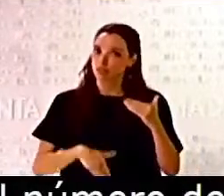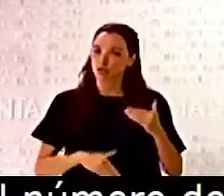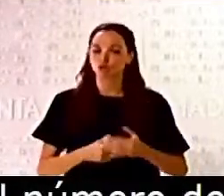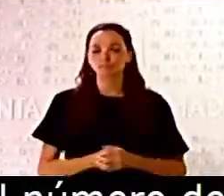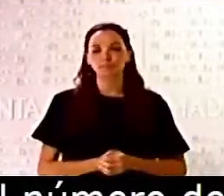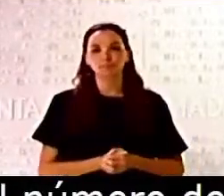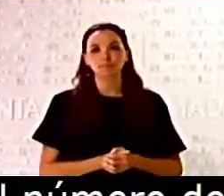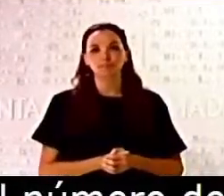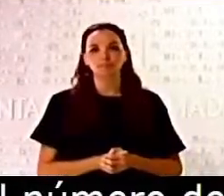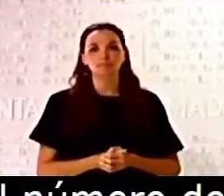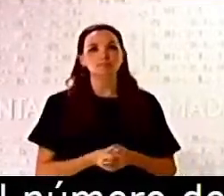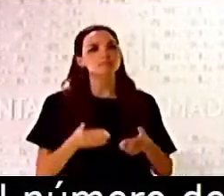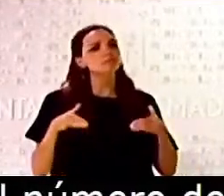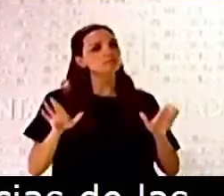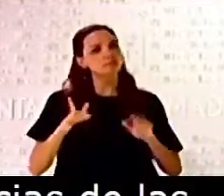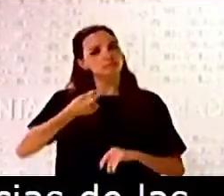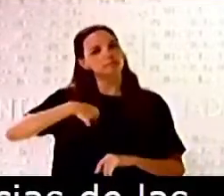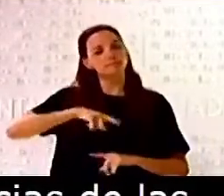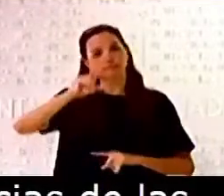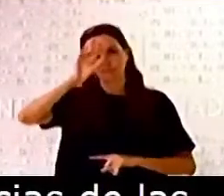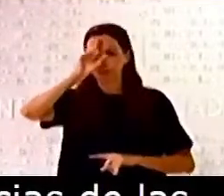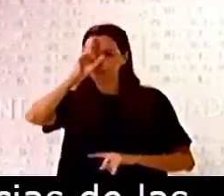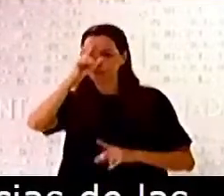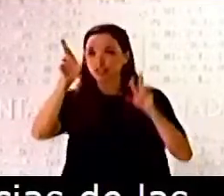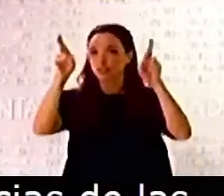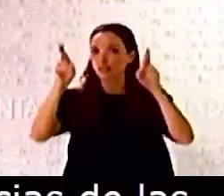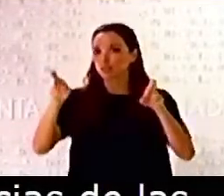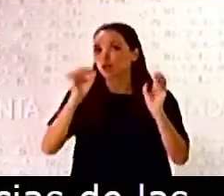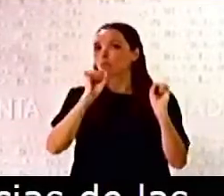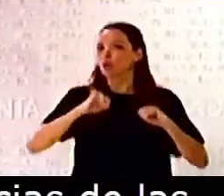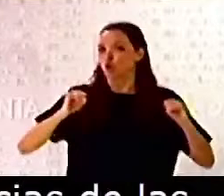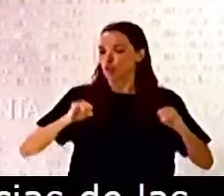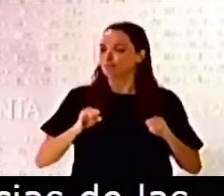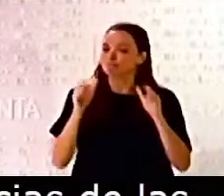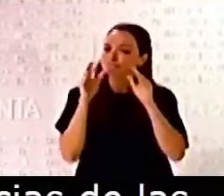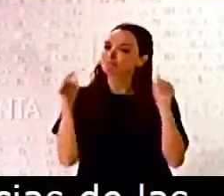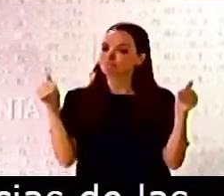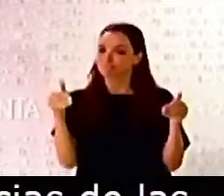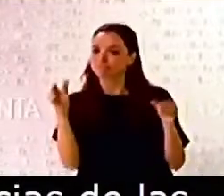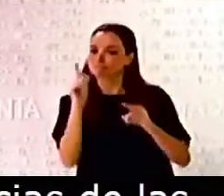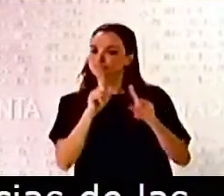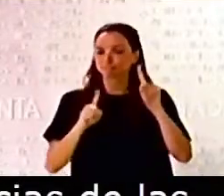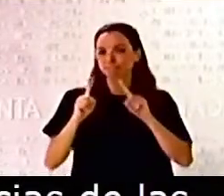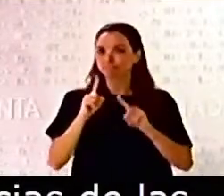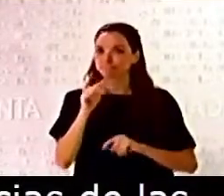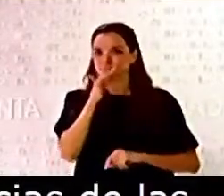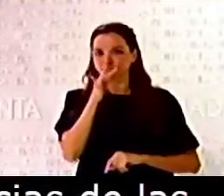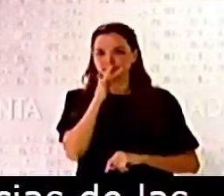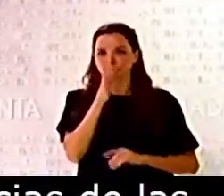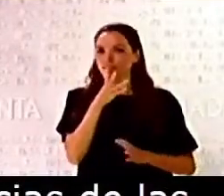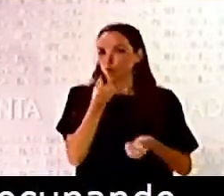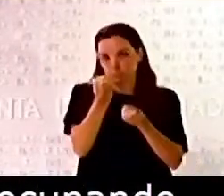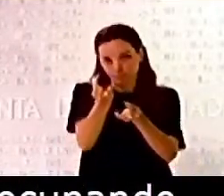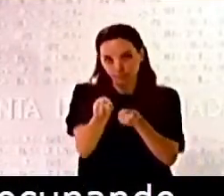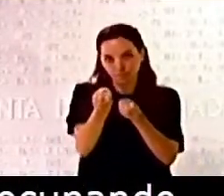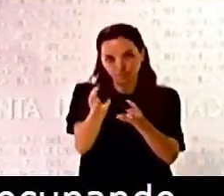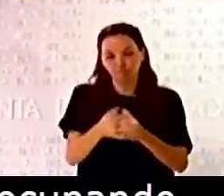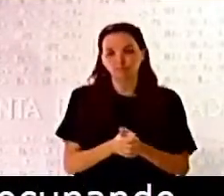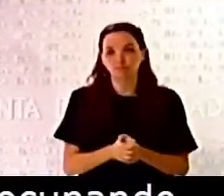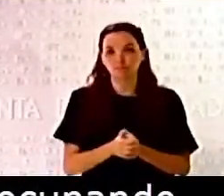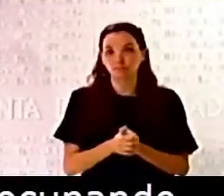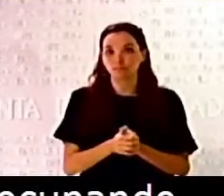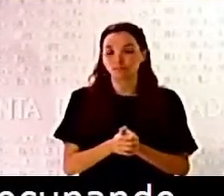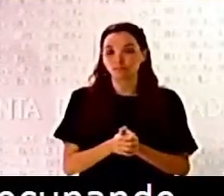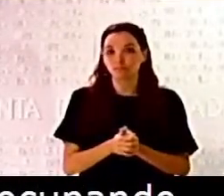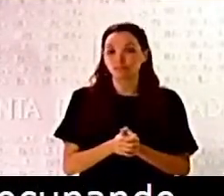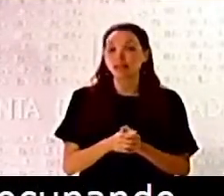Mientras tanto, nos siguen preocupando las residencias de personas mayores. Le doy la actualización a día de hoy: 16 residencias